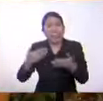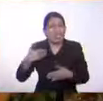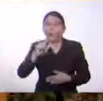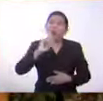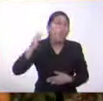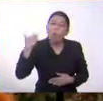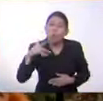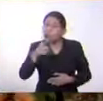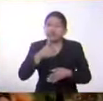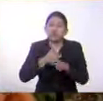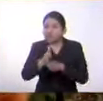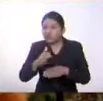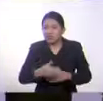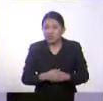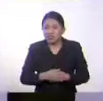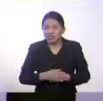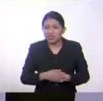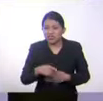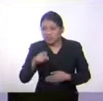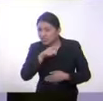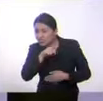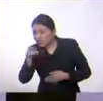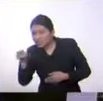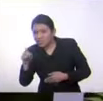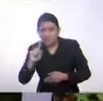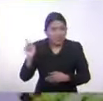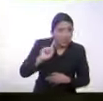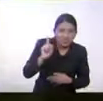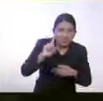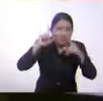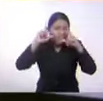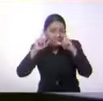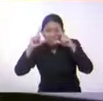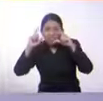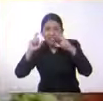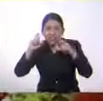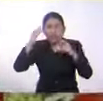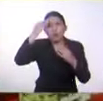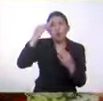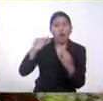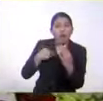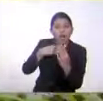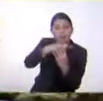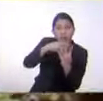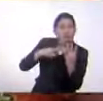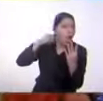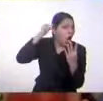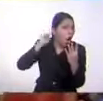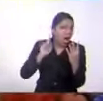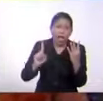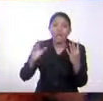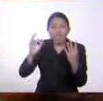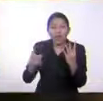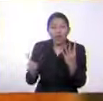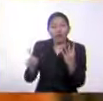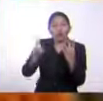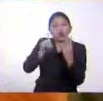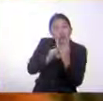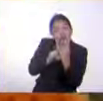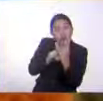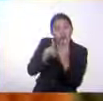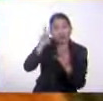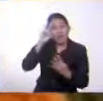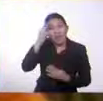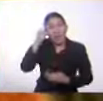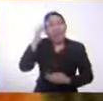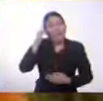inexperta? Las hembras están en una foto y el macho en otra. Y si no están juntos, no es